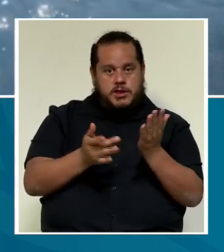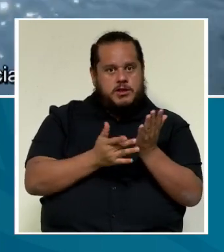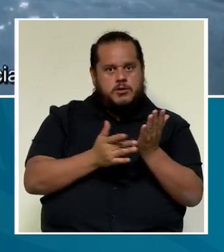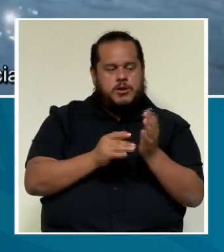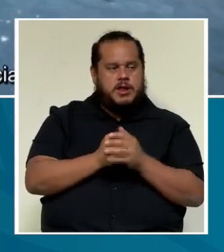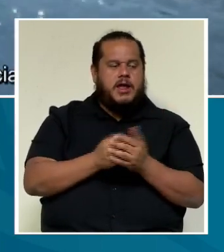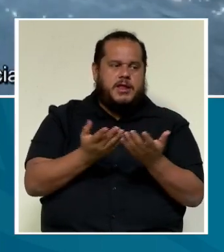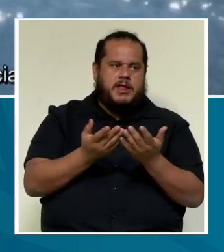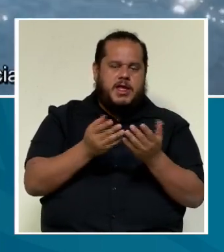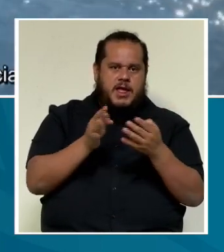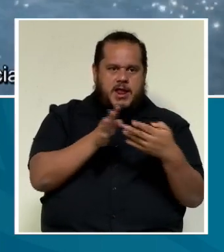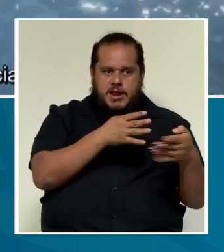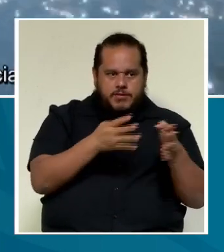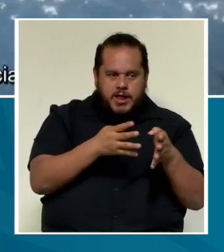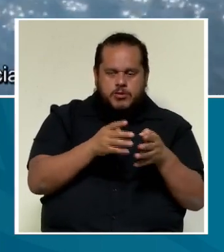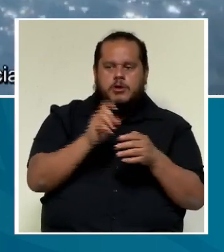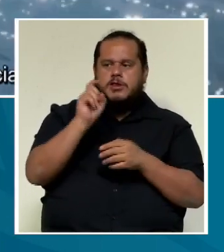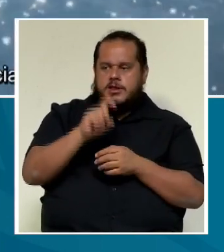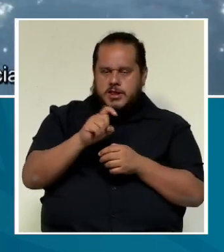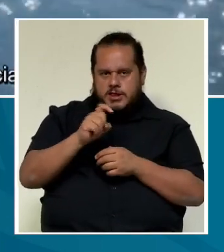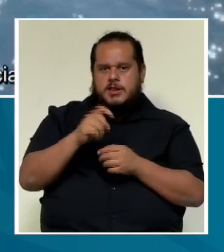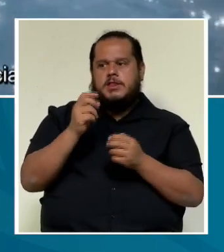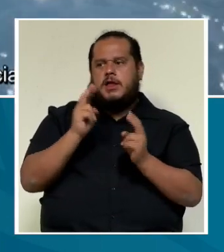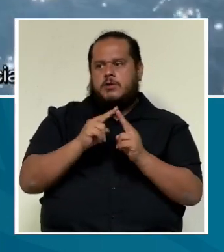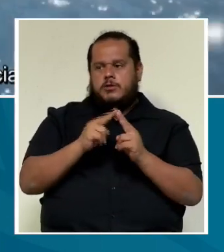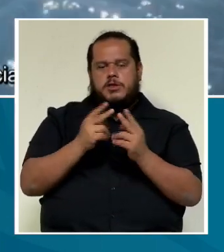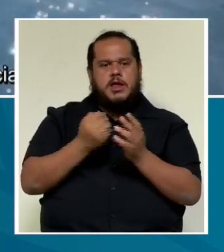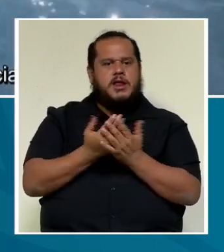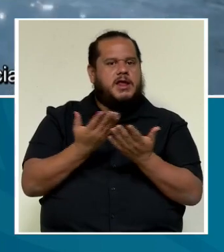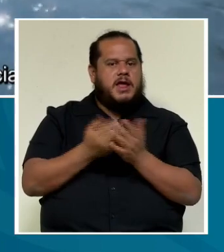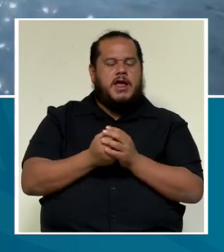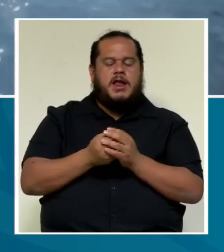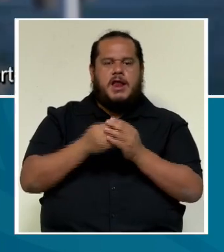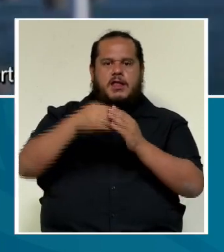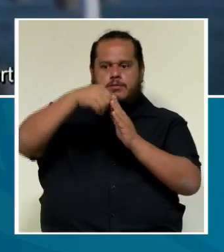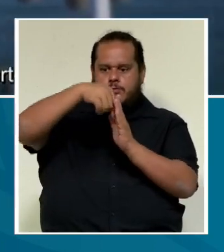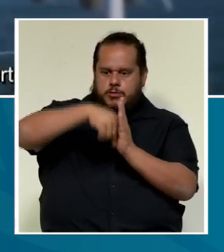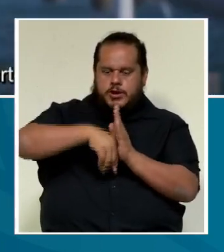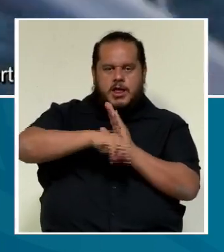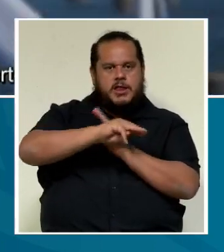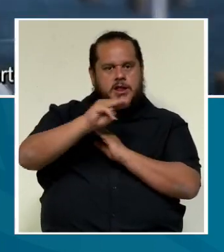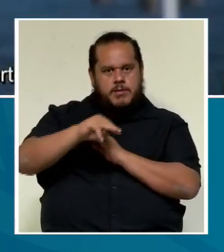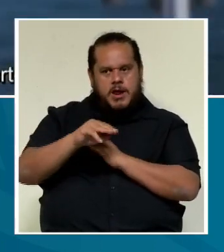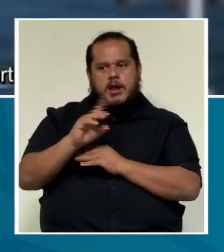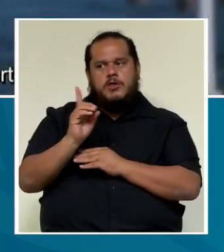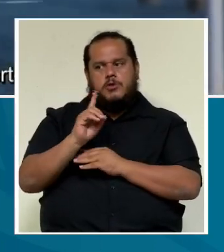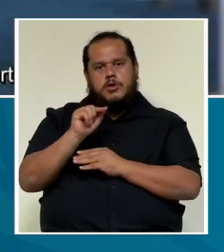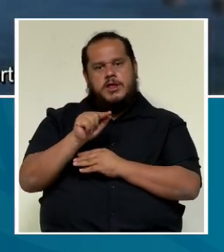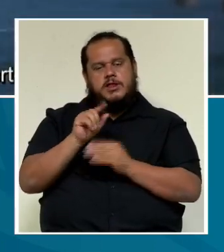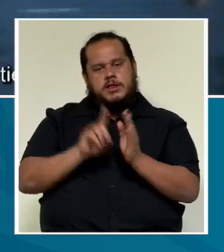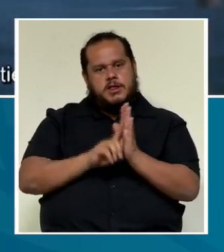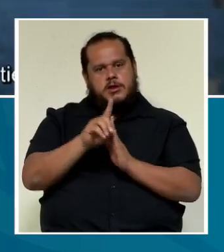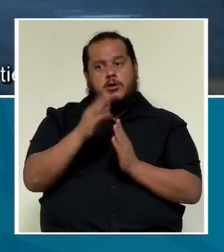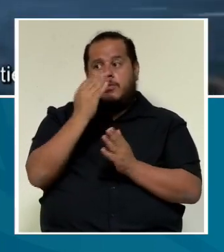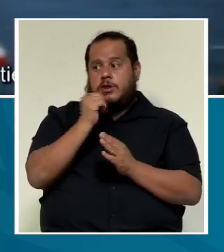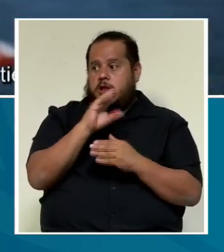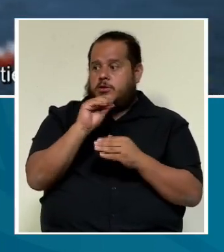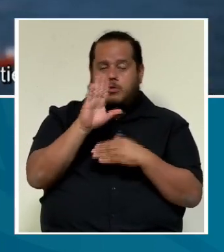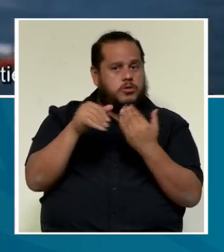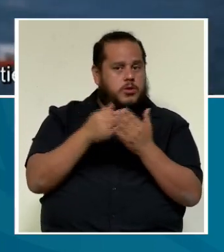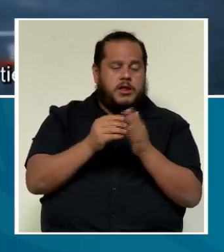es el viento, se necesita conocer con claridad las profundidades del mar donde eventualmente se estarían desarrollando, porque no todas